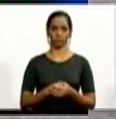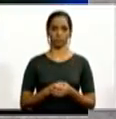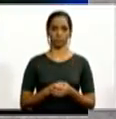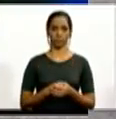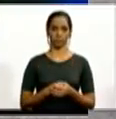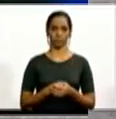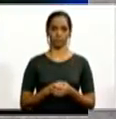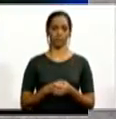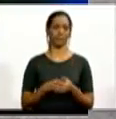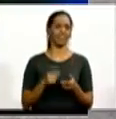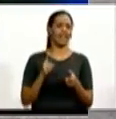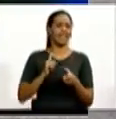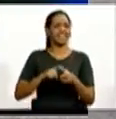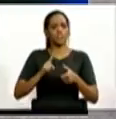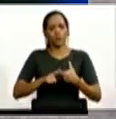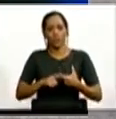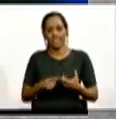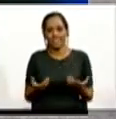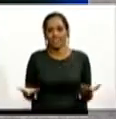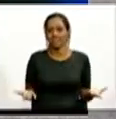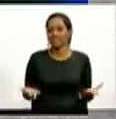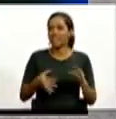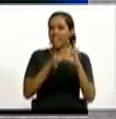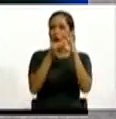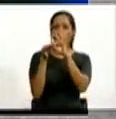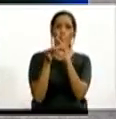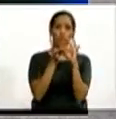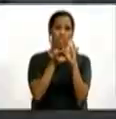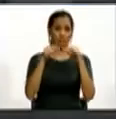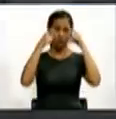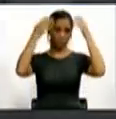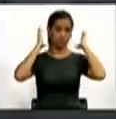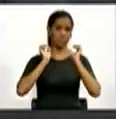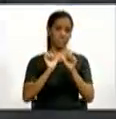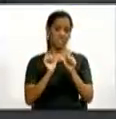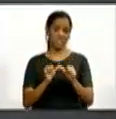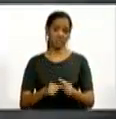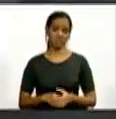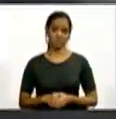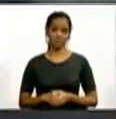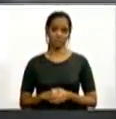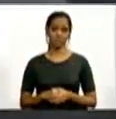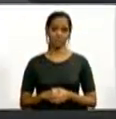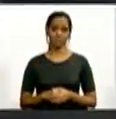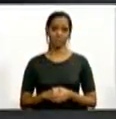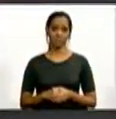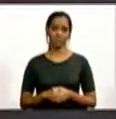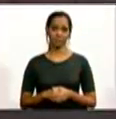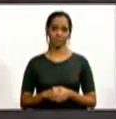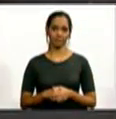Así que la unidad con Henry Ramos continúa.